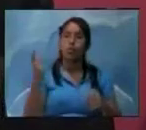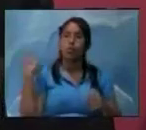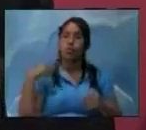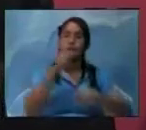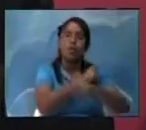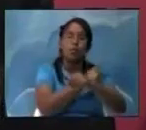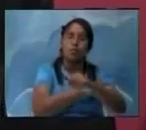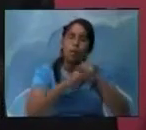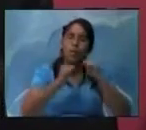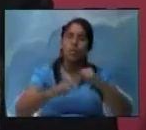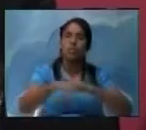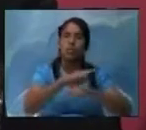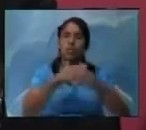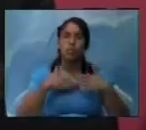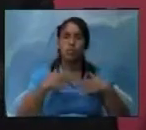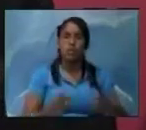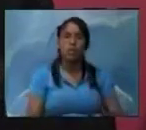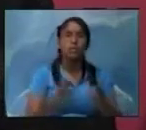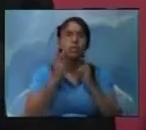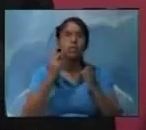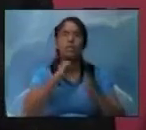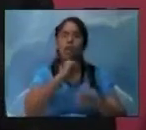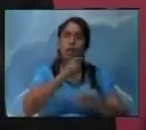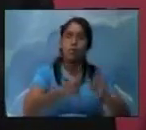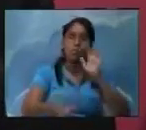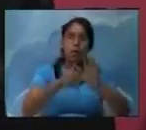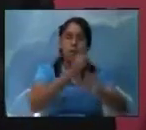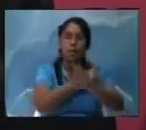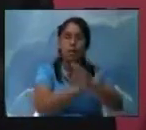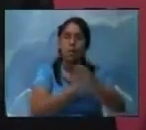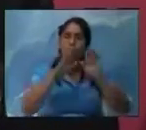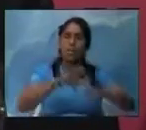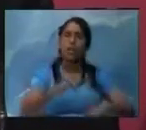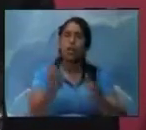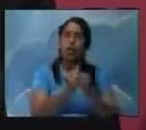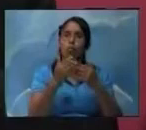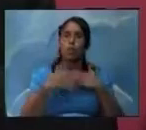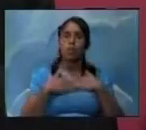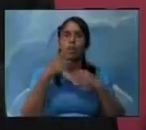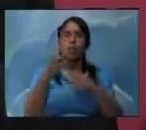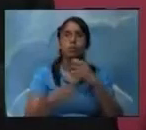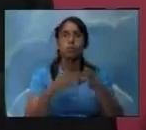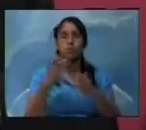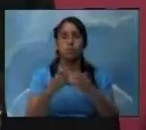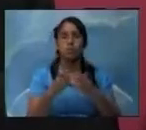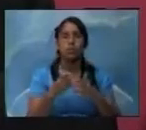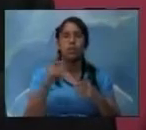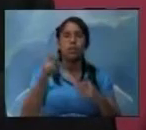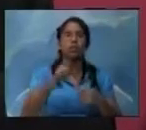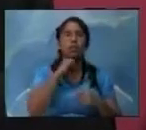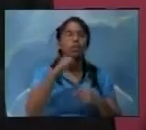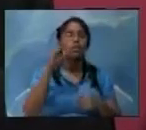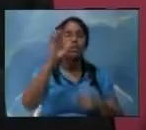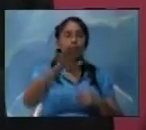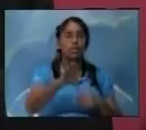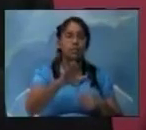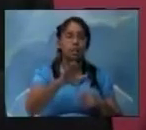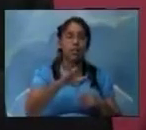tiene poder sobre mi vida. Es más poderoso el que está conmigo que el problema. Y esto es lo que